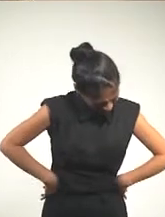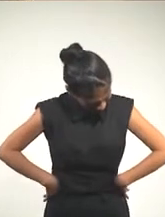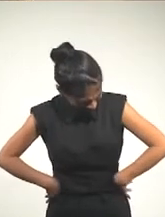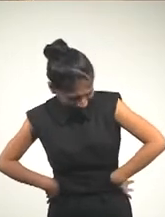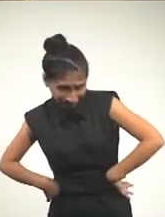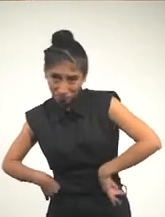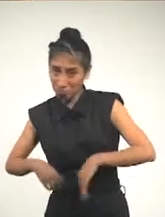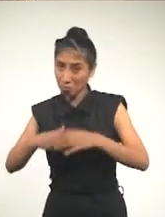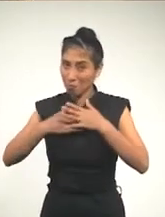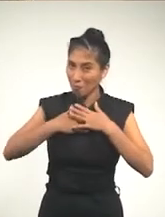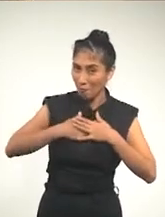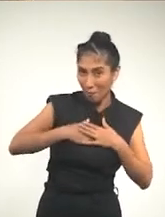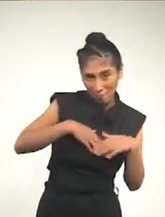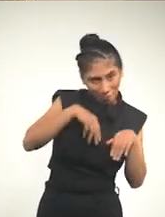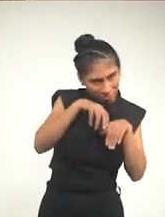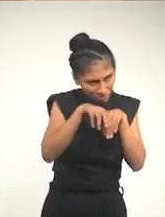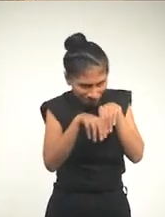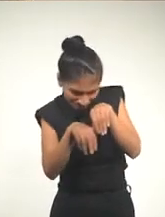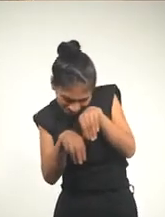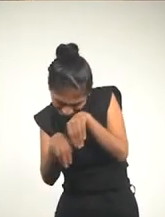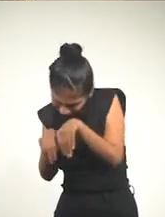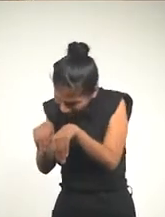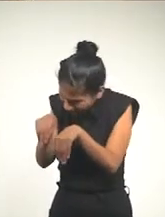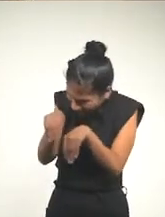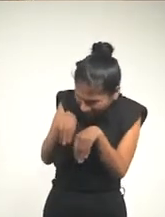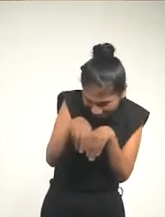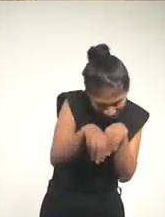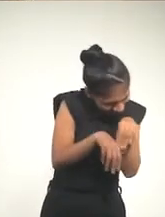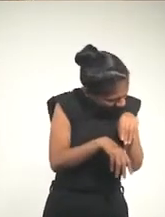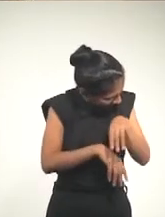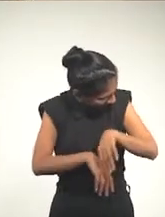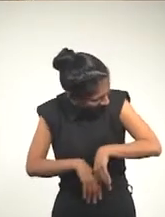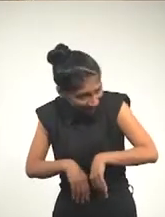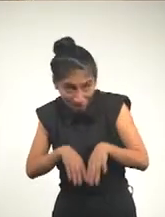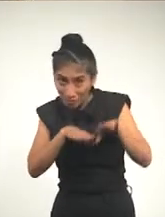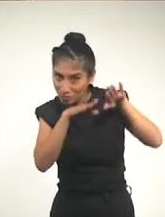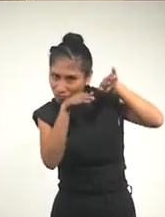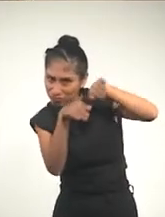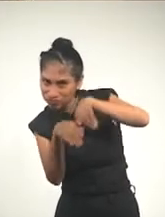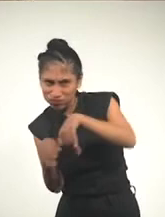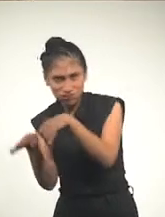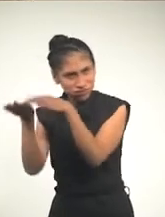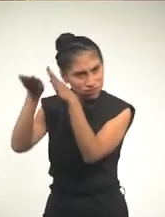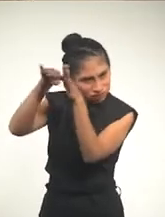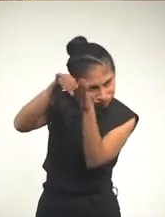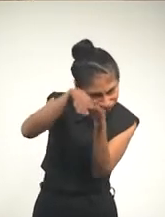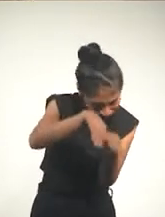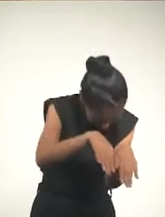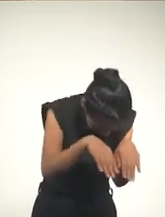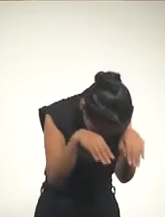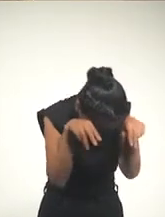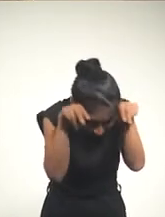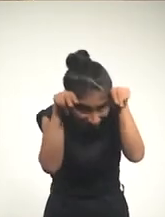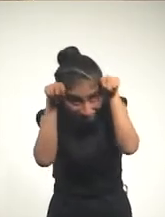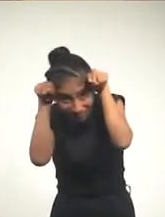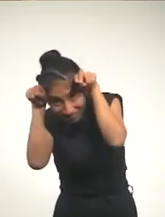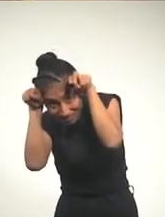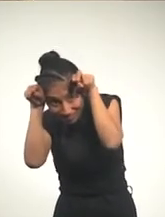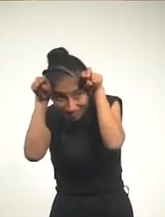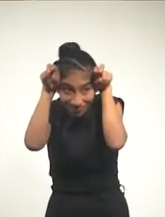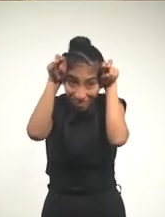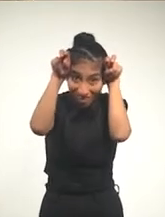estoy tranquilo y sin apuro. Sí, yo también. Llego a la orilla del mar, me